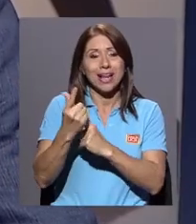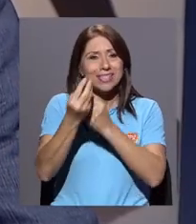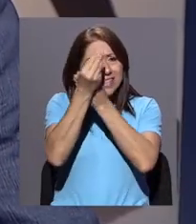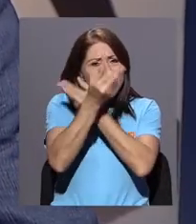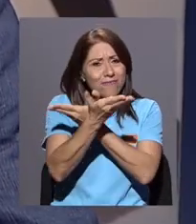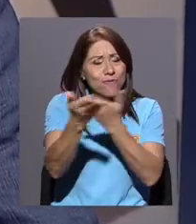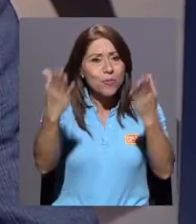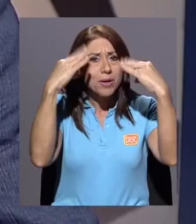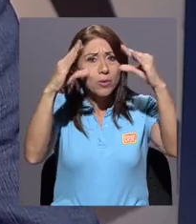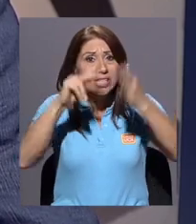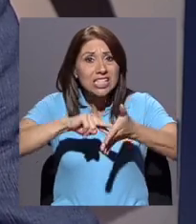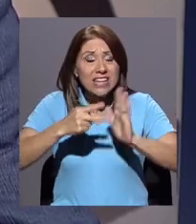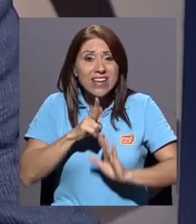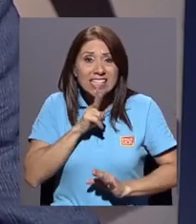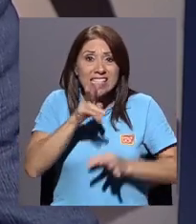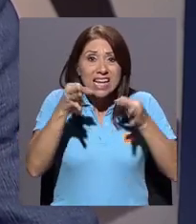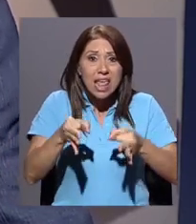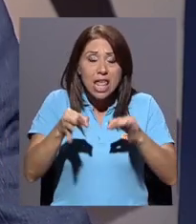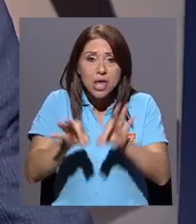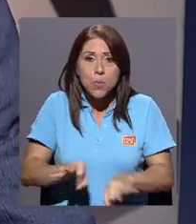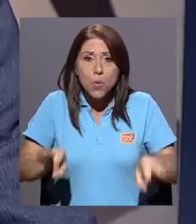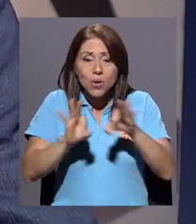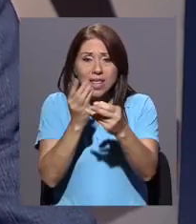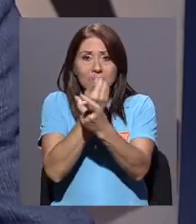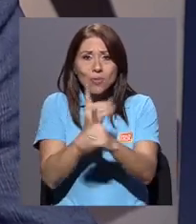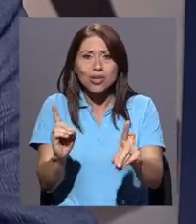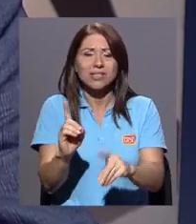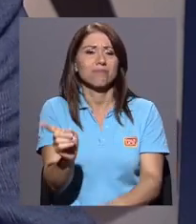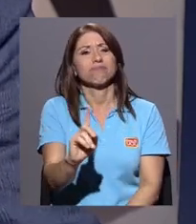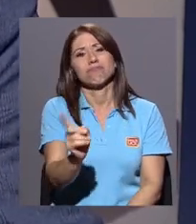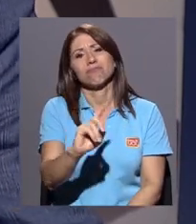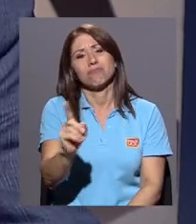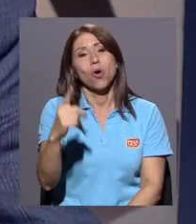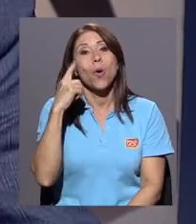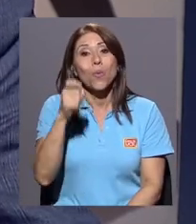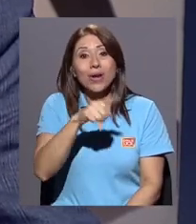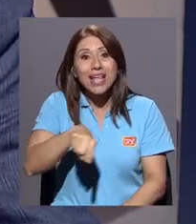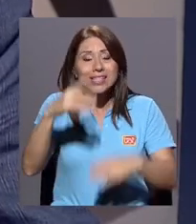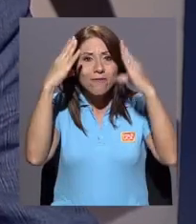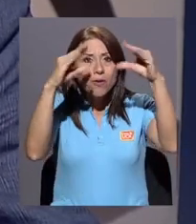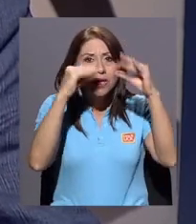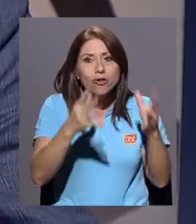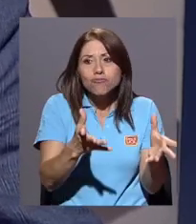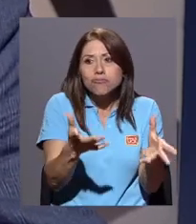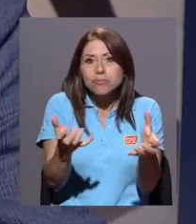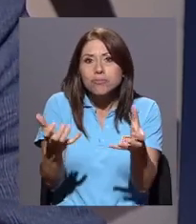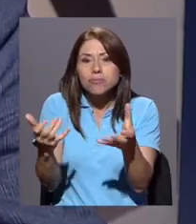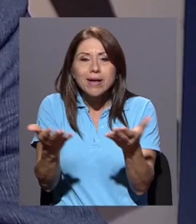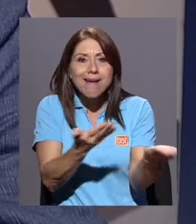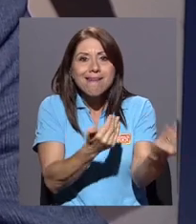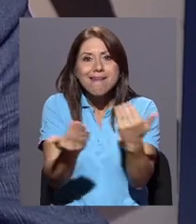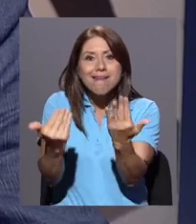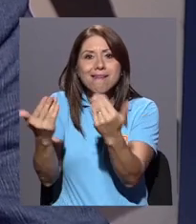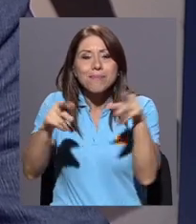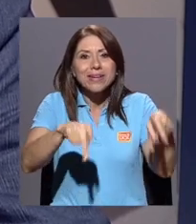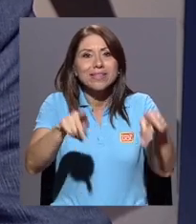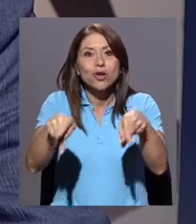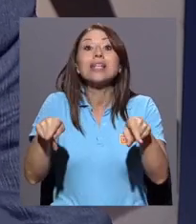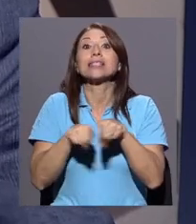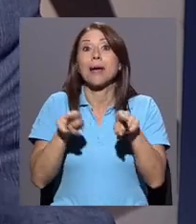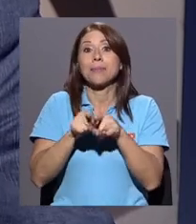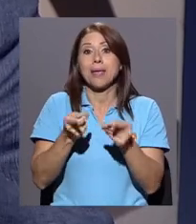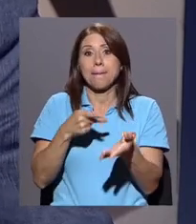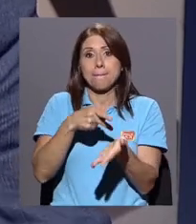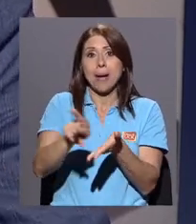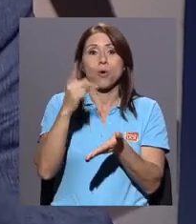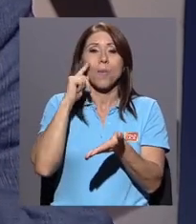sea certera, verdadera o importante para la democracia, sino porque atrae público y atrae anunciantes. Entonces estamos